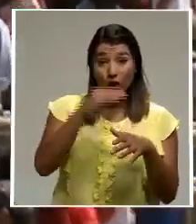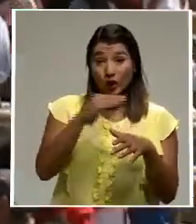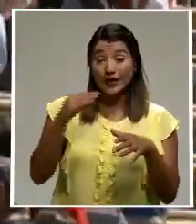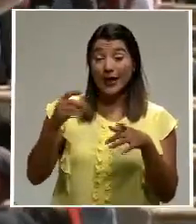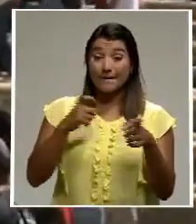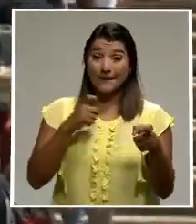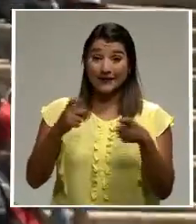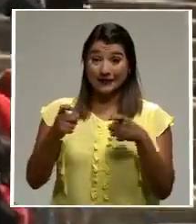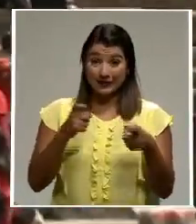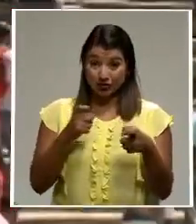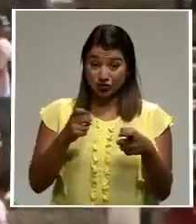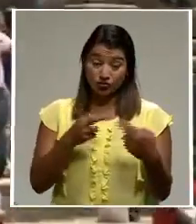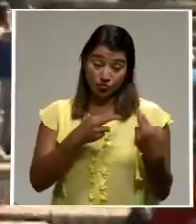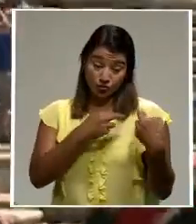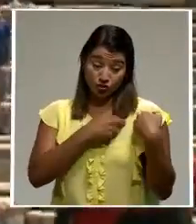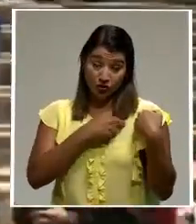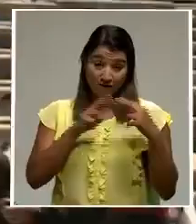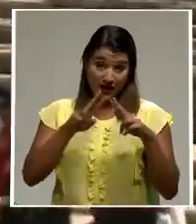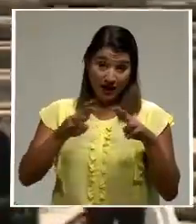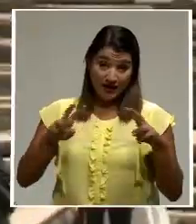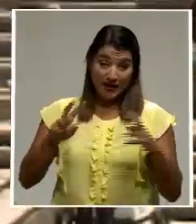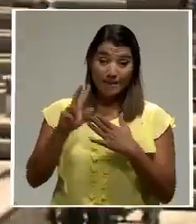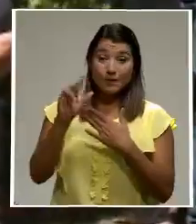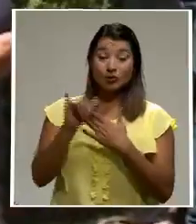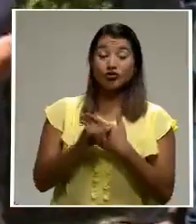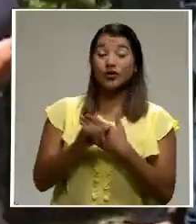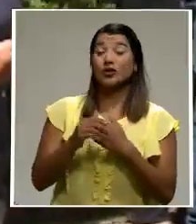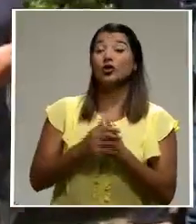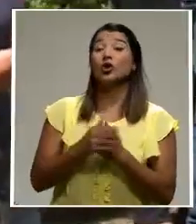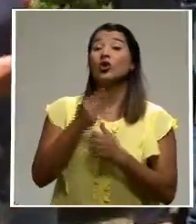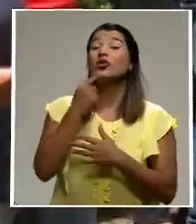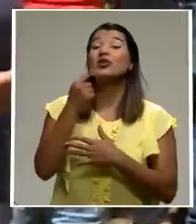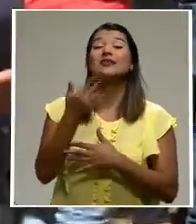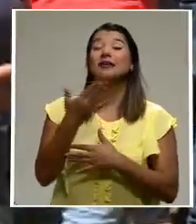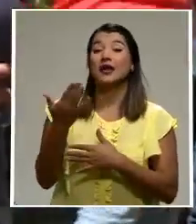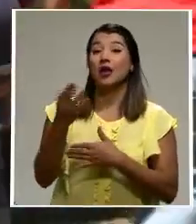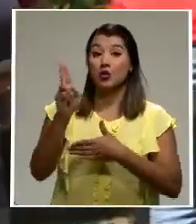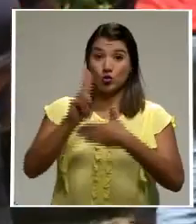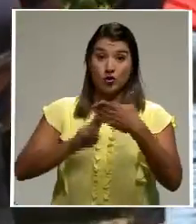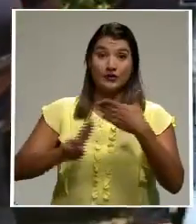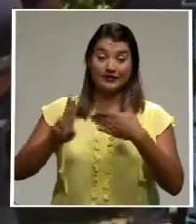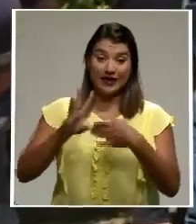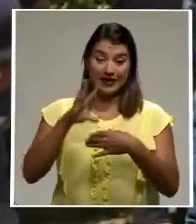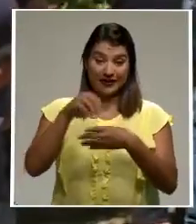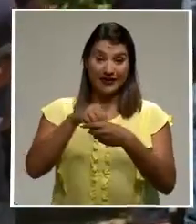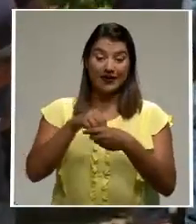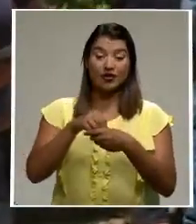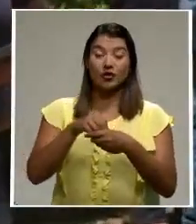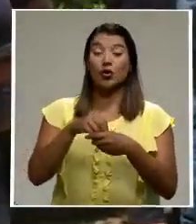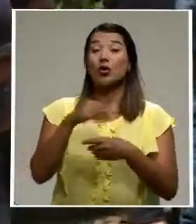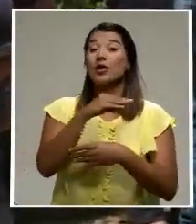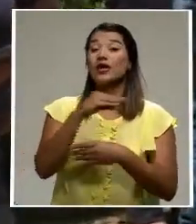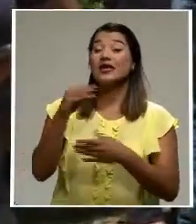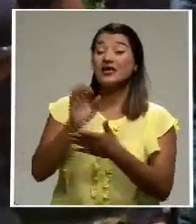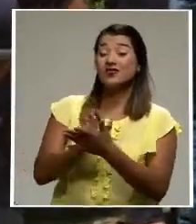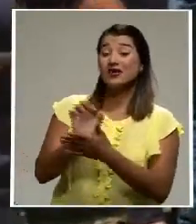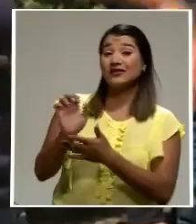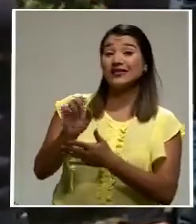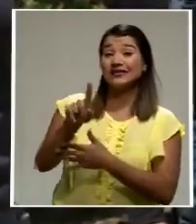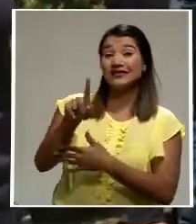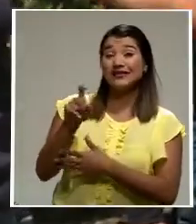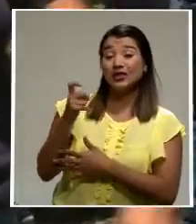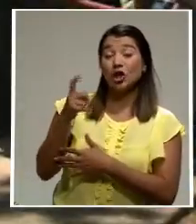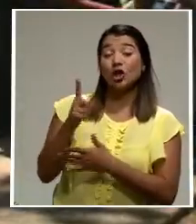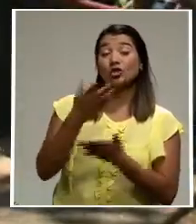Administración, donde se estudia este proyecto, han mantenido a las universidades dentro del mismo, rechazando prácticamente 111